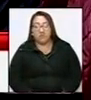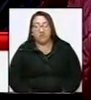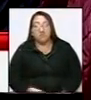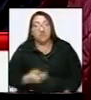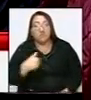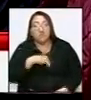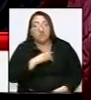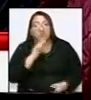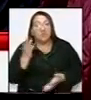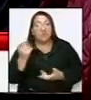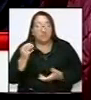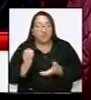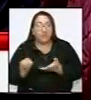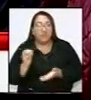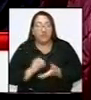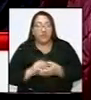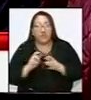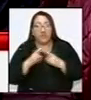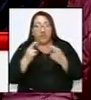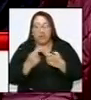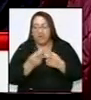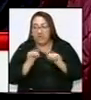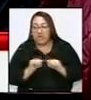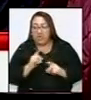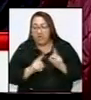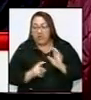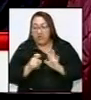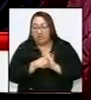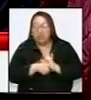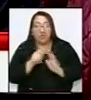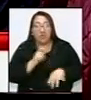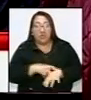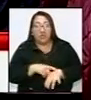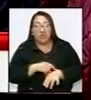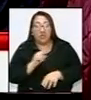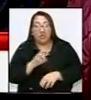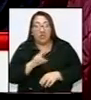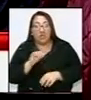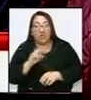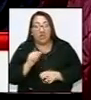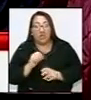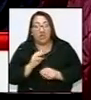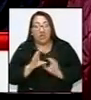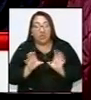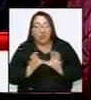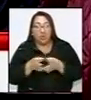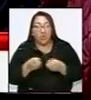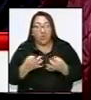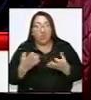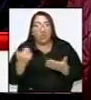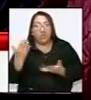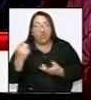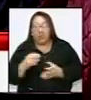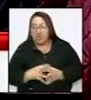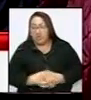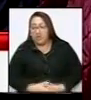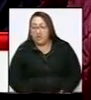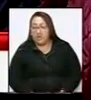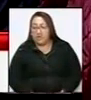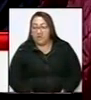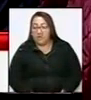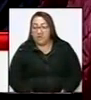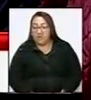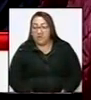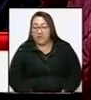reanudación de esta sesión. Se han quedado por unos instantes, Raquel, sin quórum, pero estamos a la espera, claro, precisamente porque sí